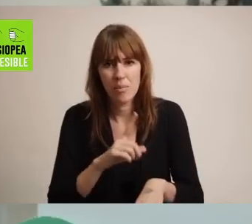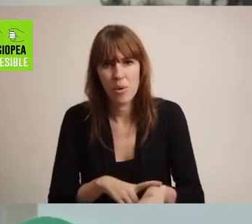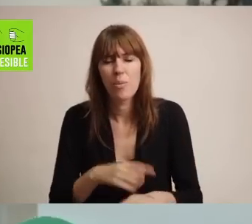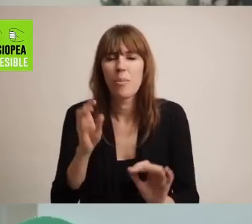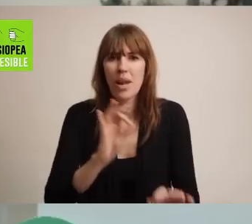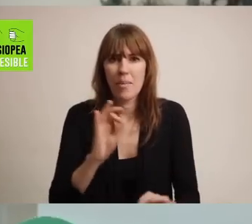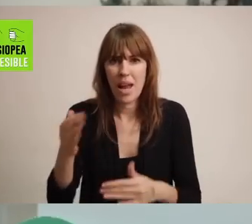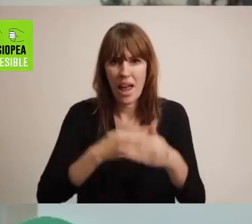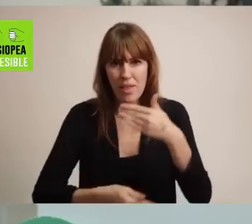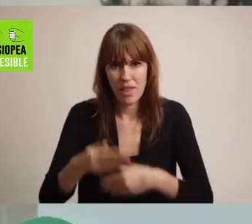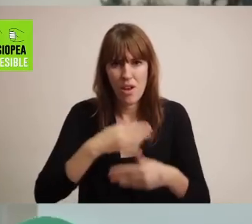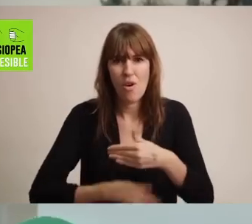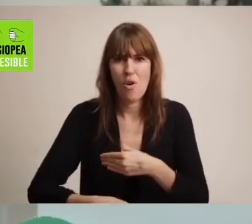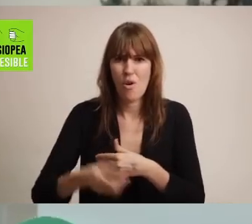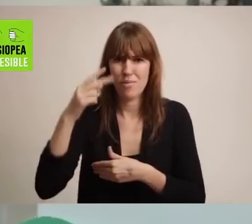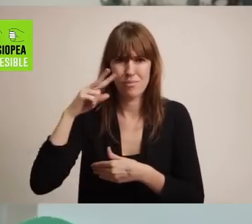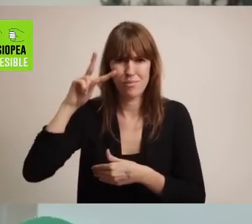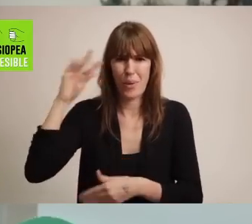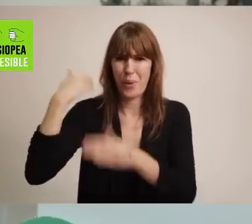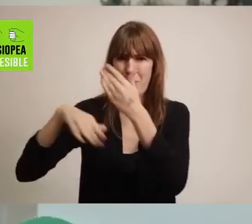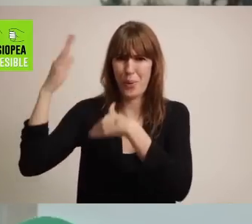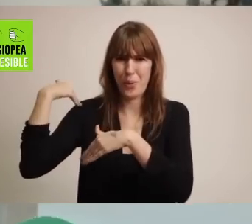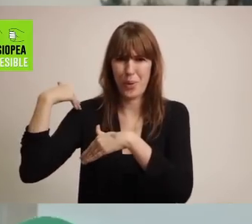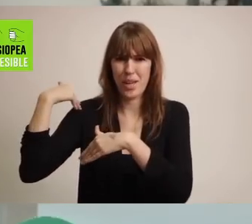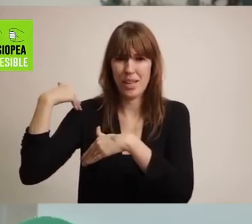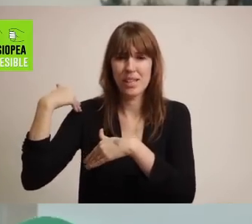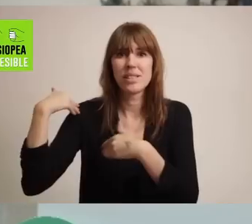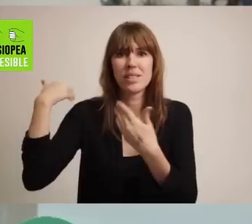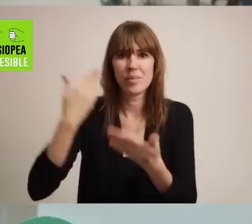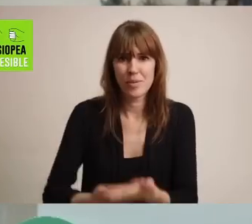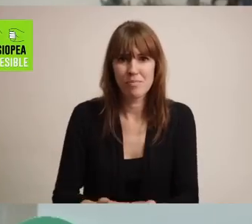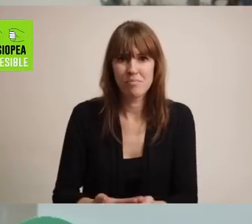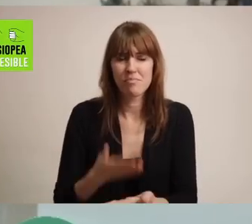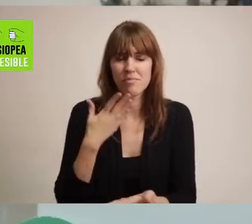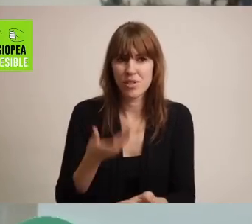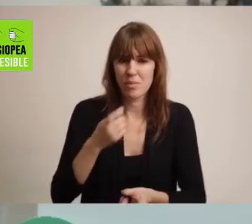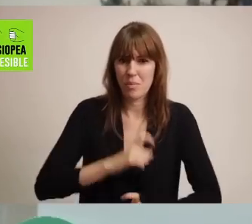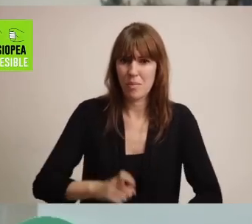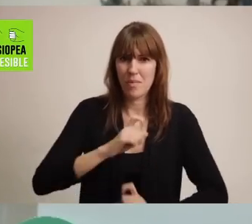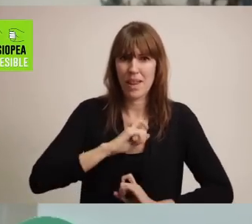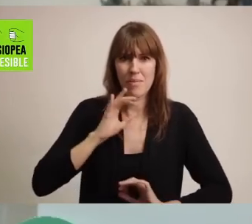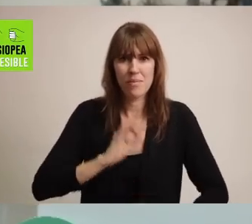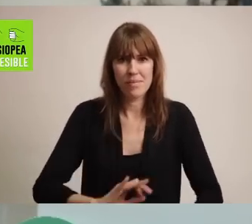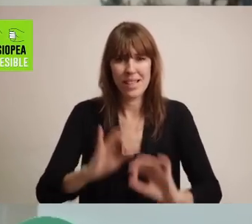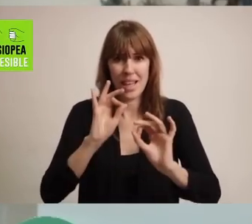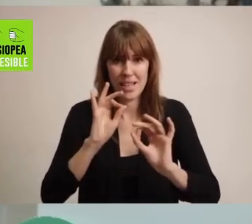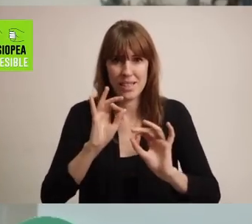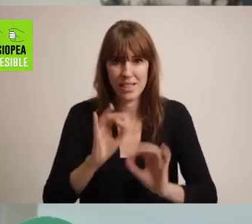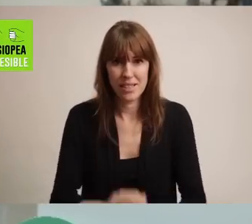preparación, años de experiencia. Y todo eso es lo que te hace ser un buen terapeuta.